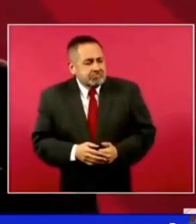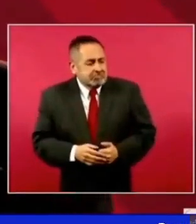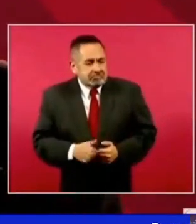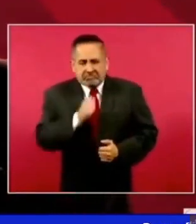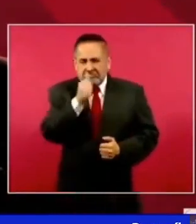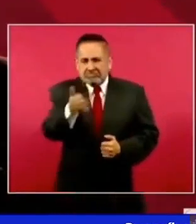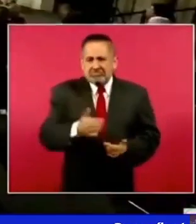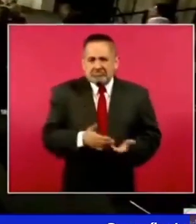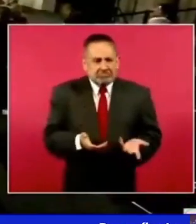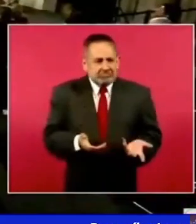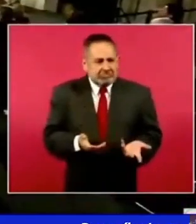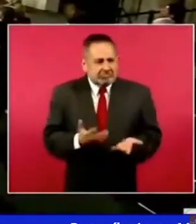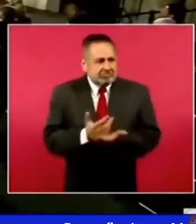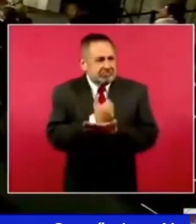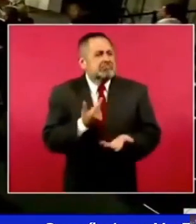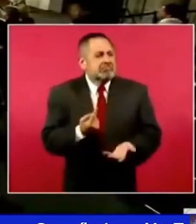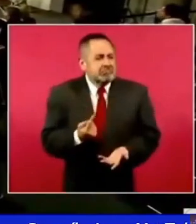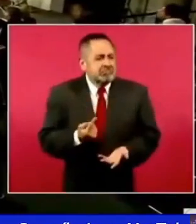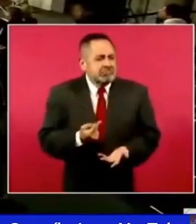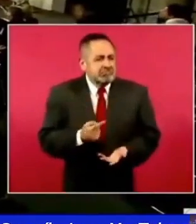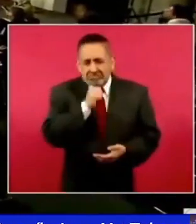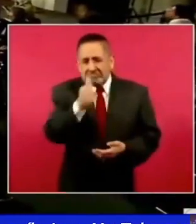Nada, absolutamente.